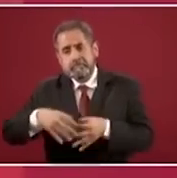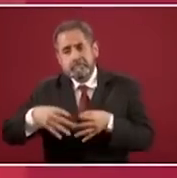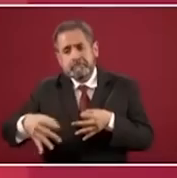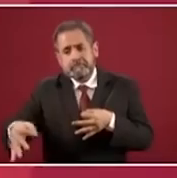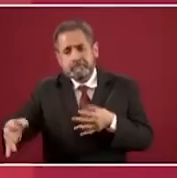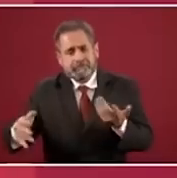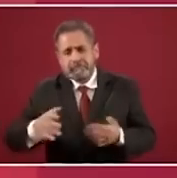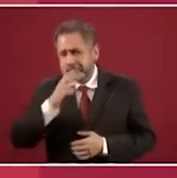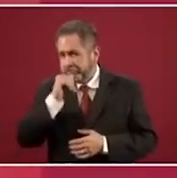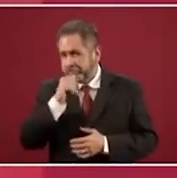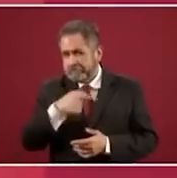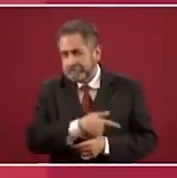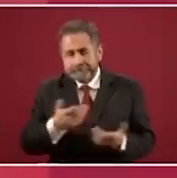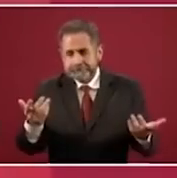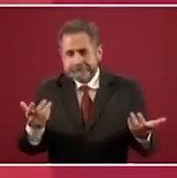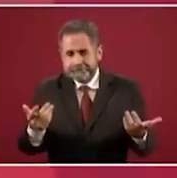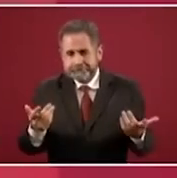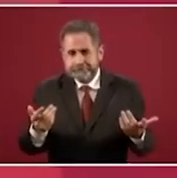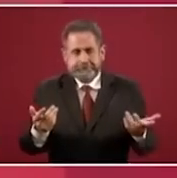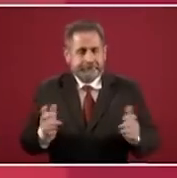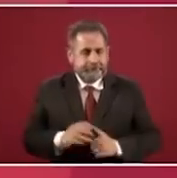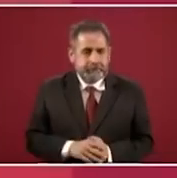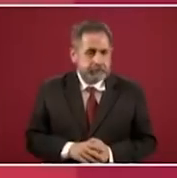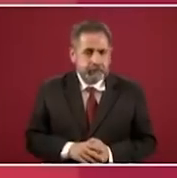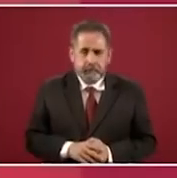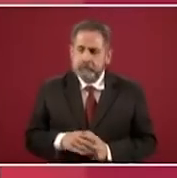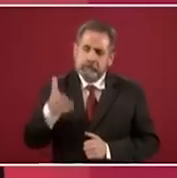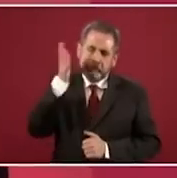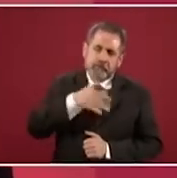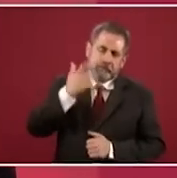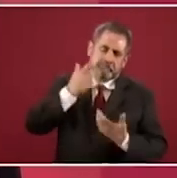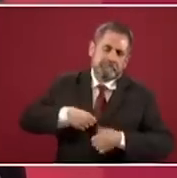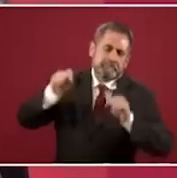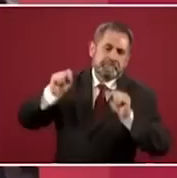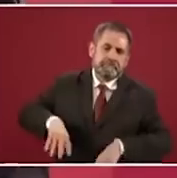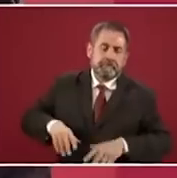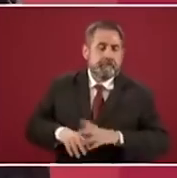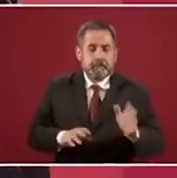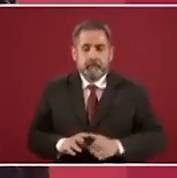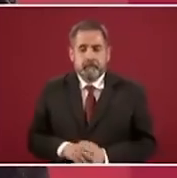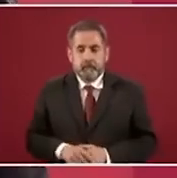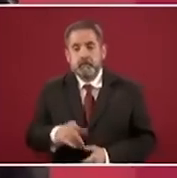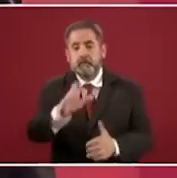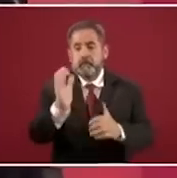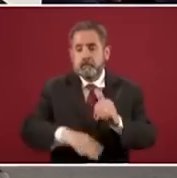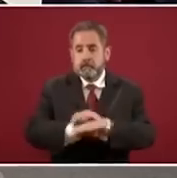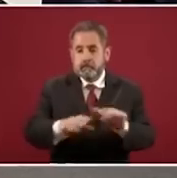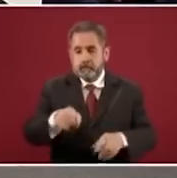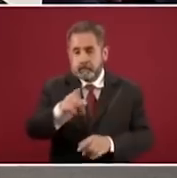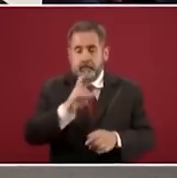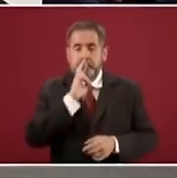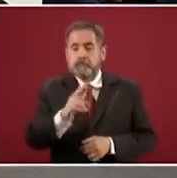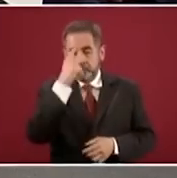no puede, o sea, se rinde. Bueno, ya termino nada más